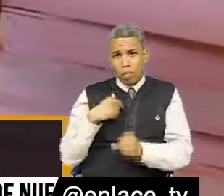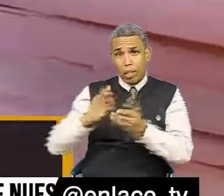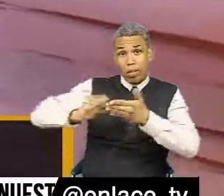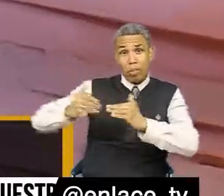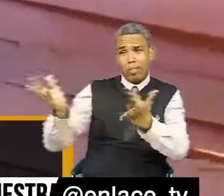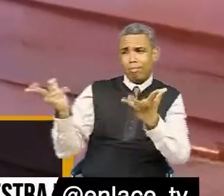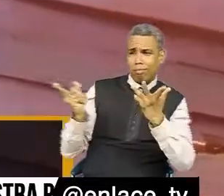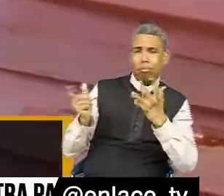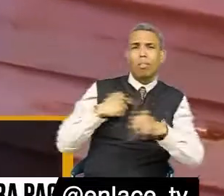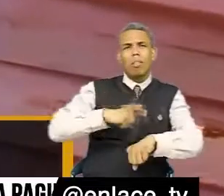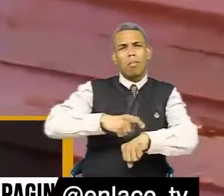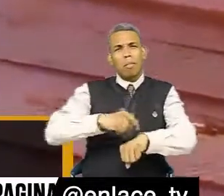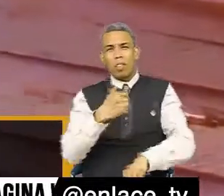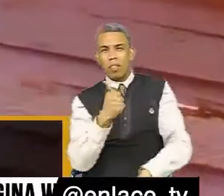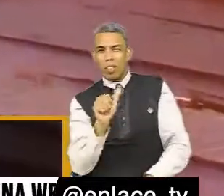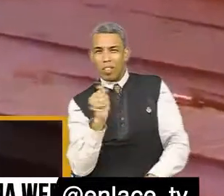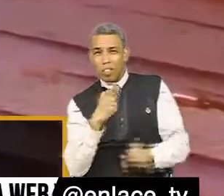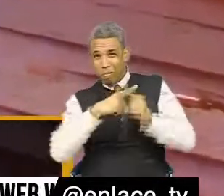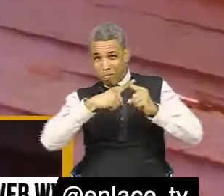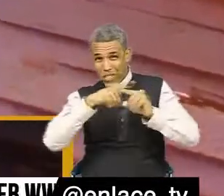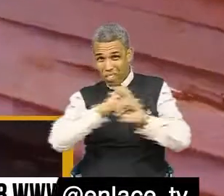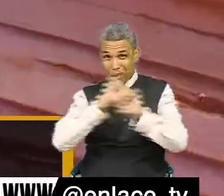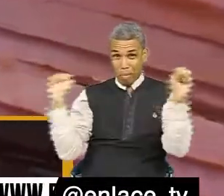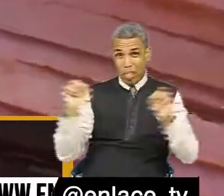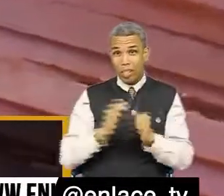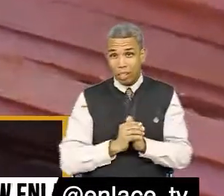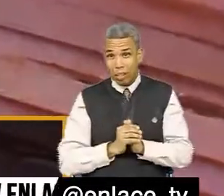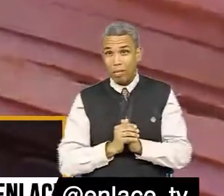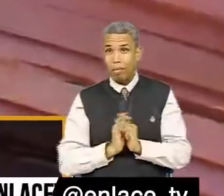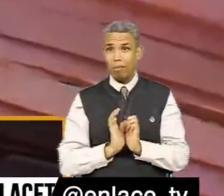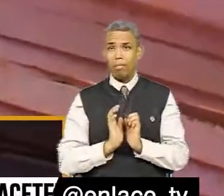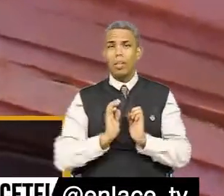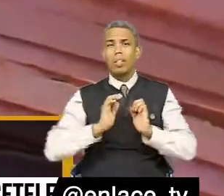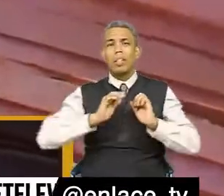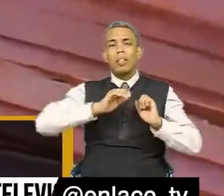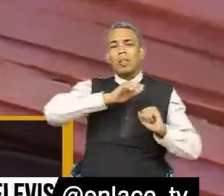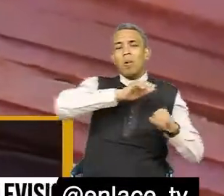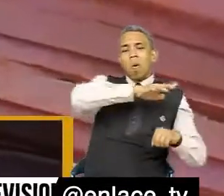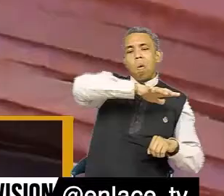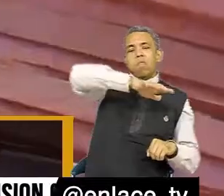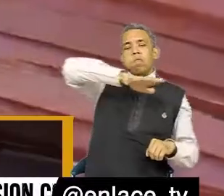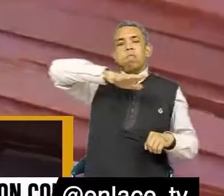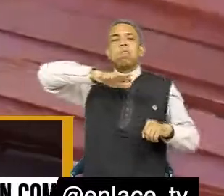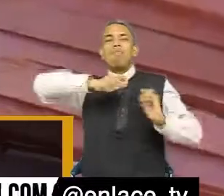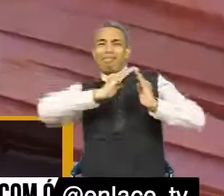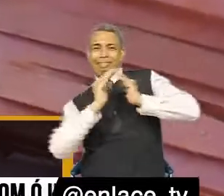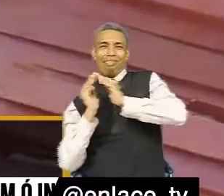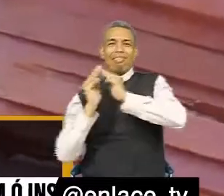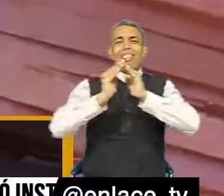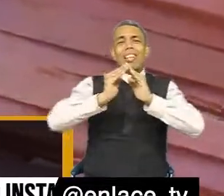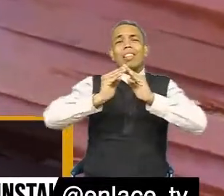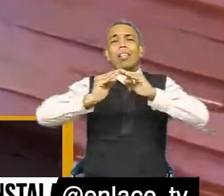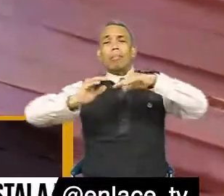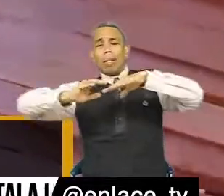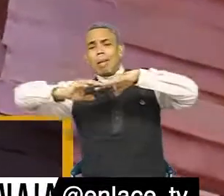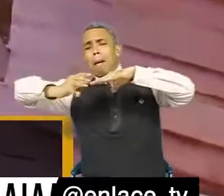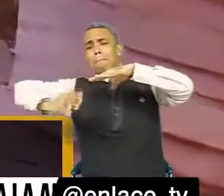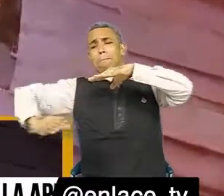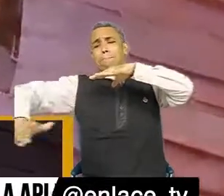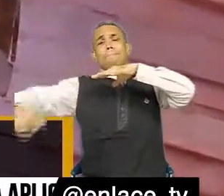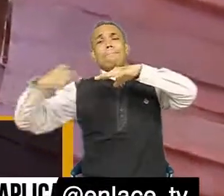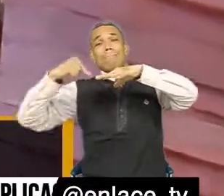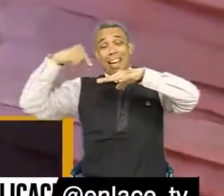pues se produjo un derrumbe un deslizamiento de tierra de una peña que se encuentra ubicada muy cerca en la parte delantera de las viviendas